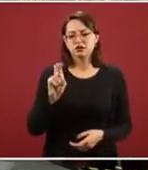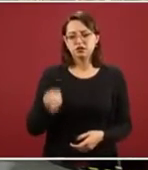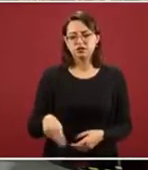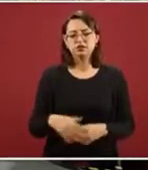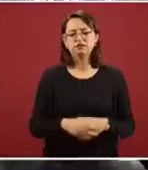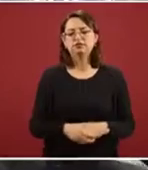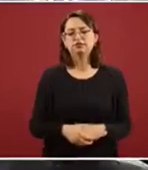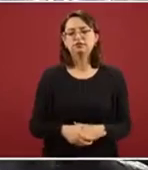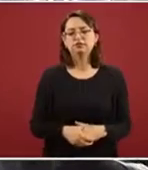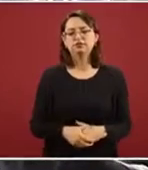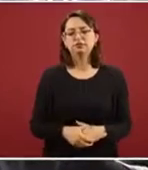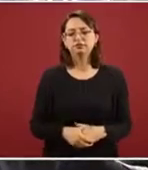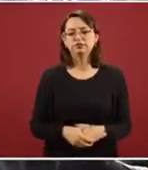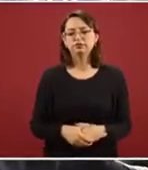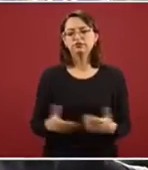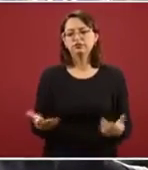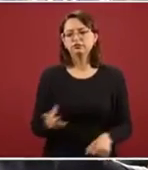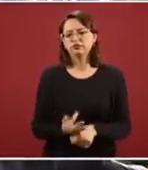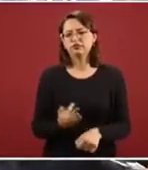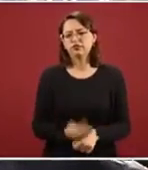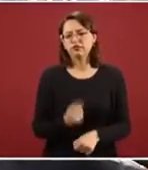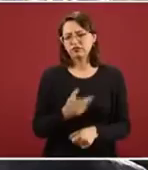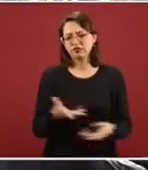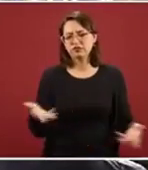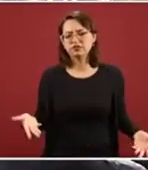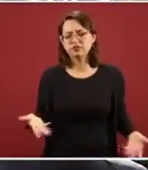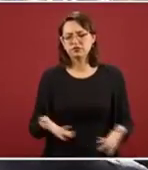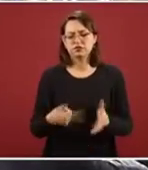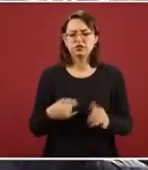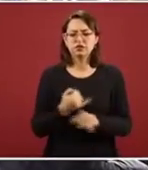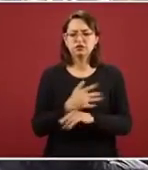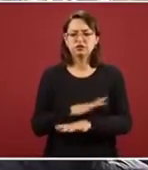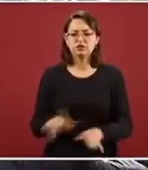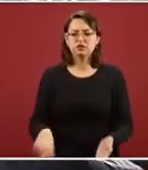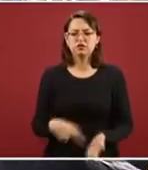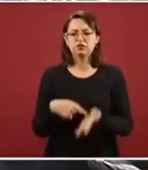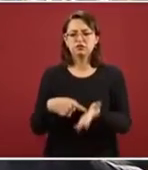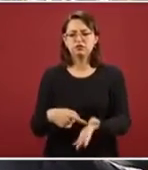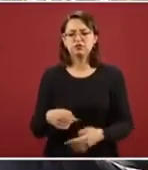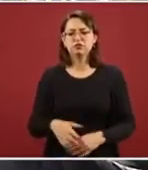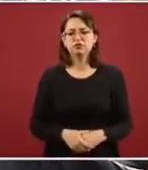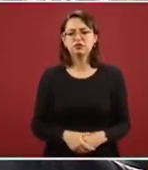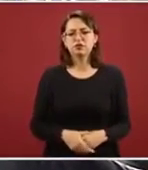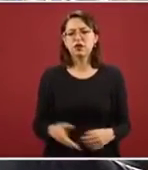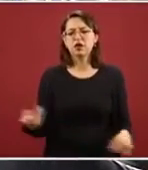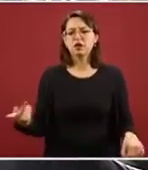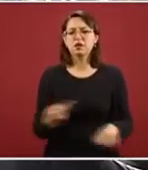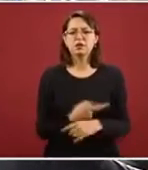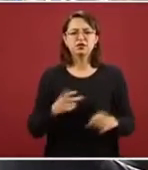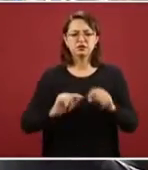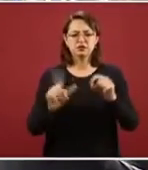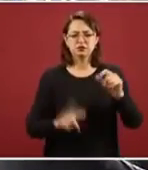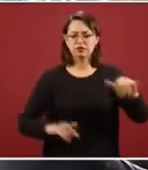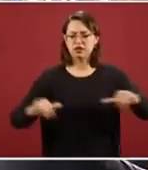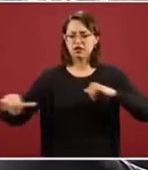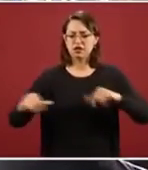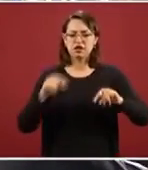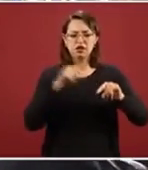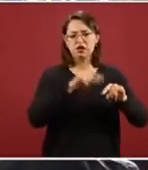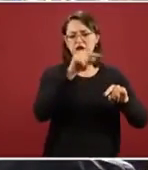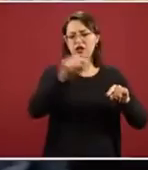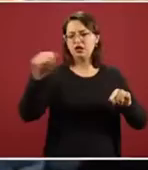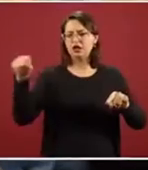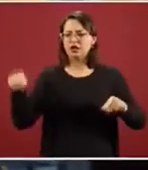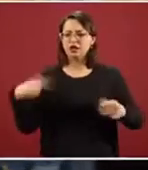preguntarle sobre lo que acaba usted de presentar. ¿Qué ocurre con el Atlas de Riesgos del país, Atlas de Riesgos del país,